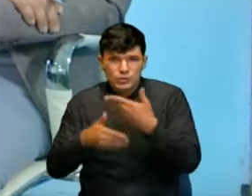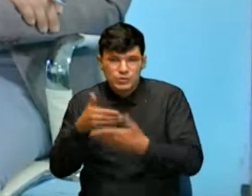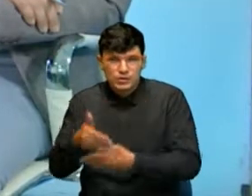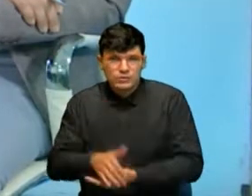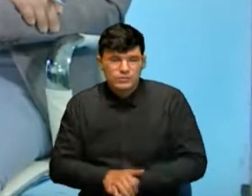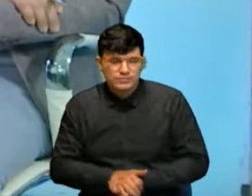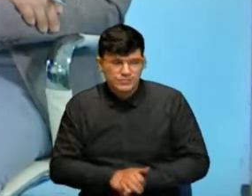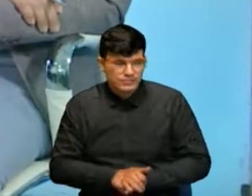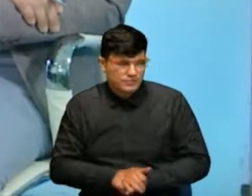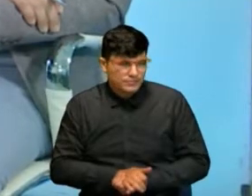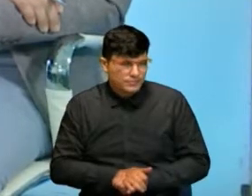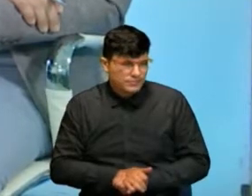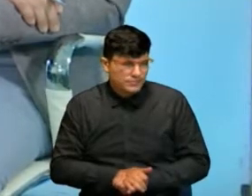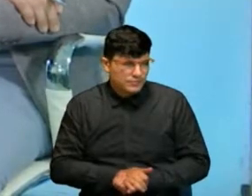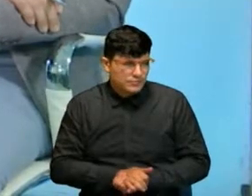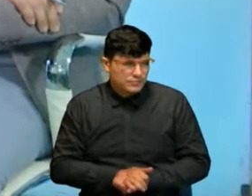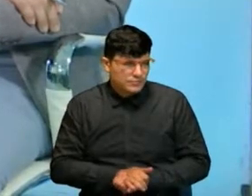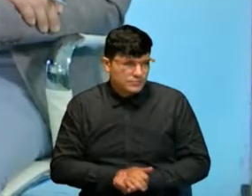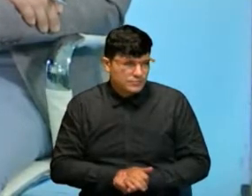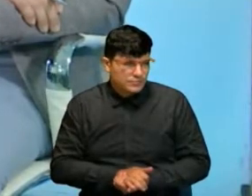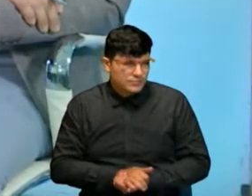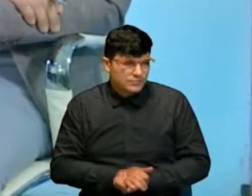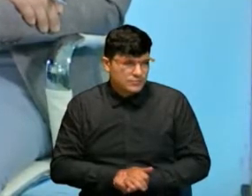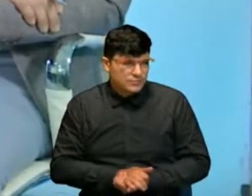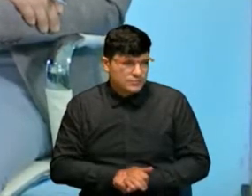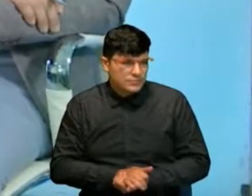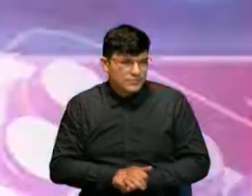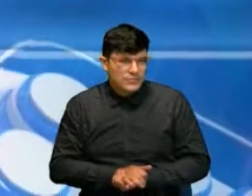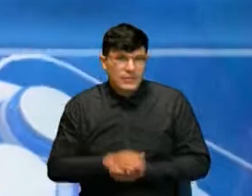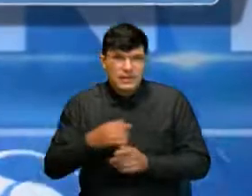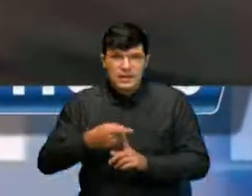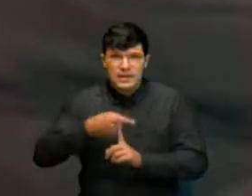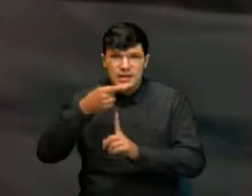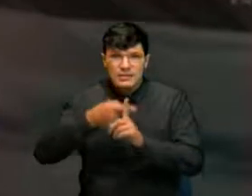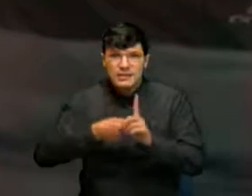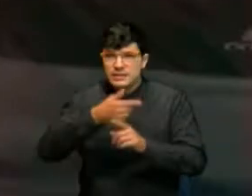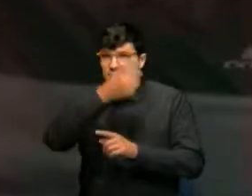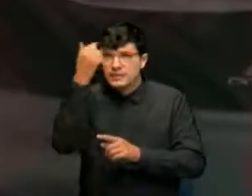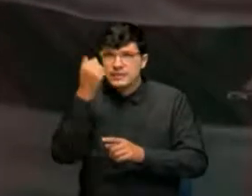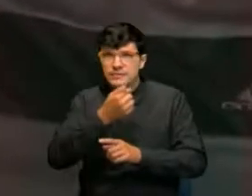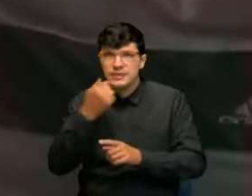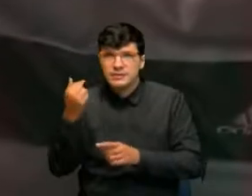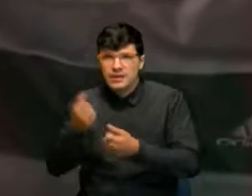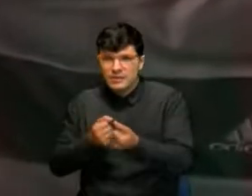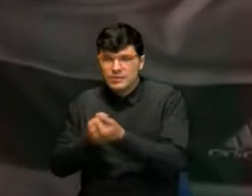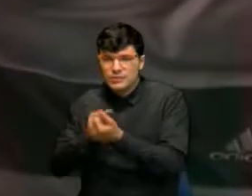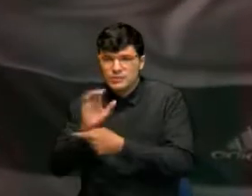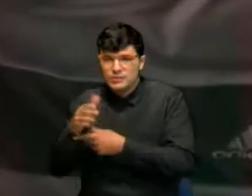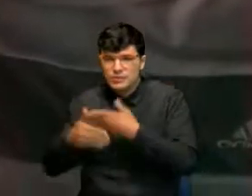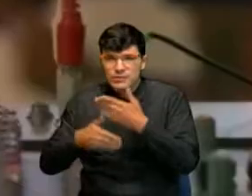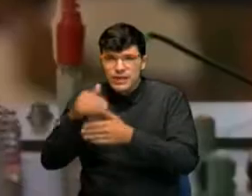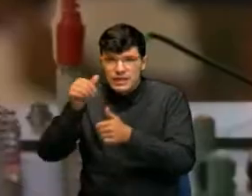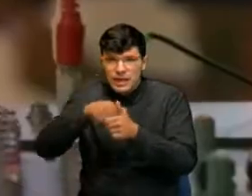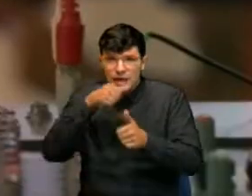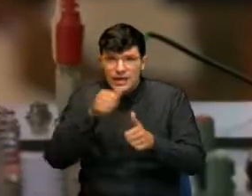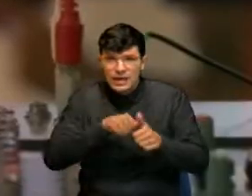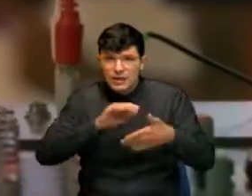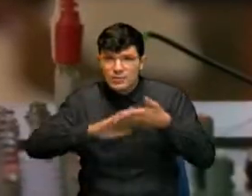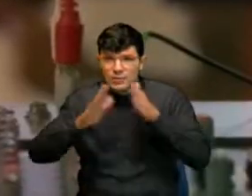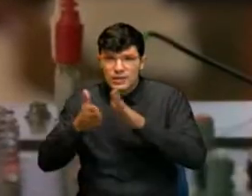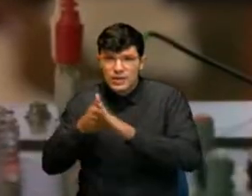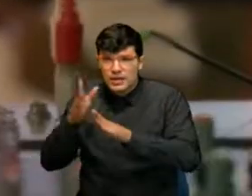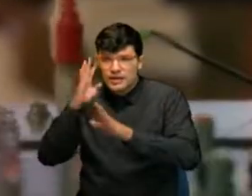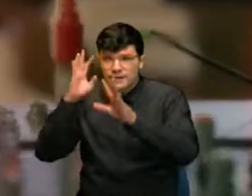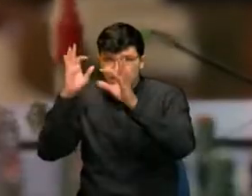paso a seguir? En el mes de septiembre se abre formalmente la licitación. En esa licitación, cada comunidad que esté formalmente